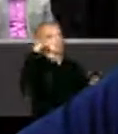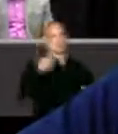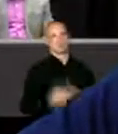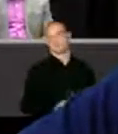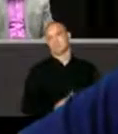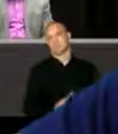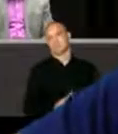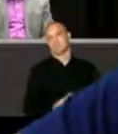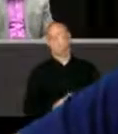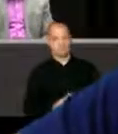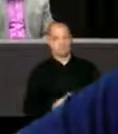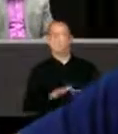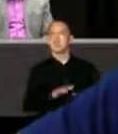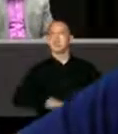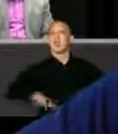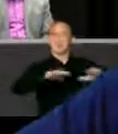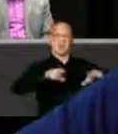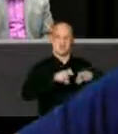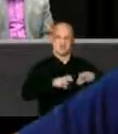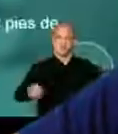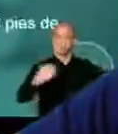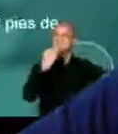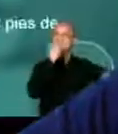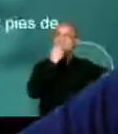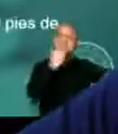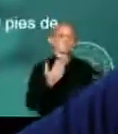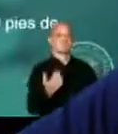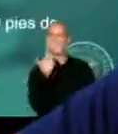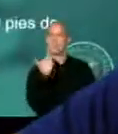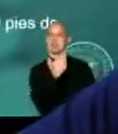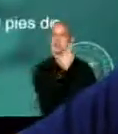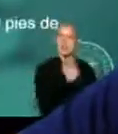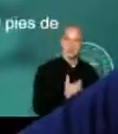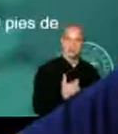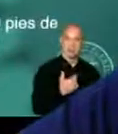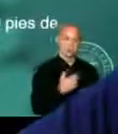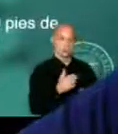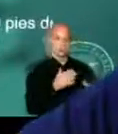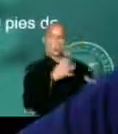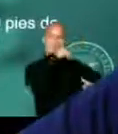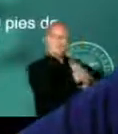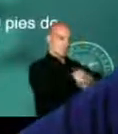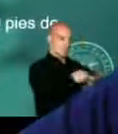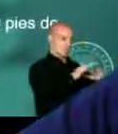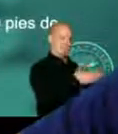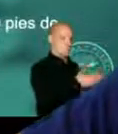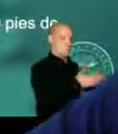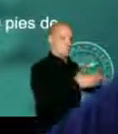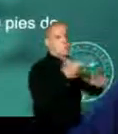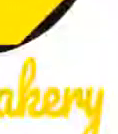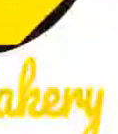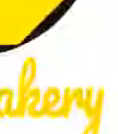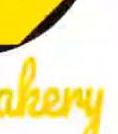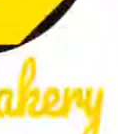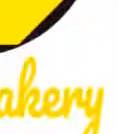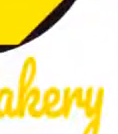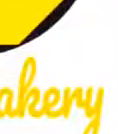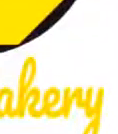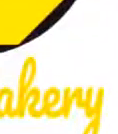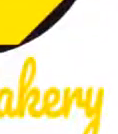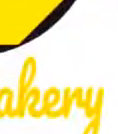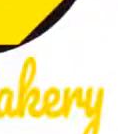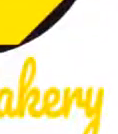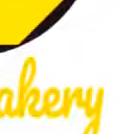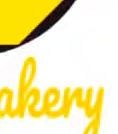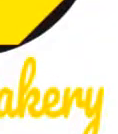redes sociales, F Radio o Junior Muñiz Radio. Es un placer siempre trabajar para ustedes. Gracias. Panadería, repostería